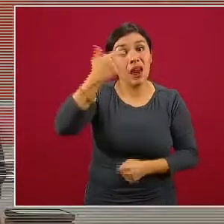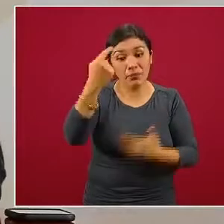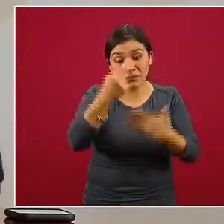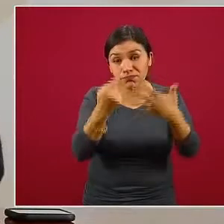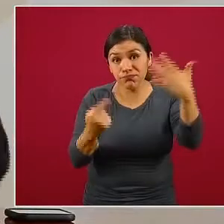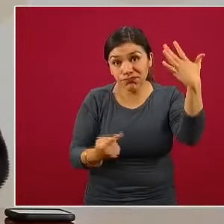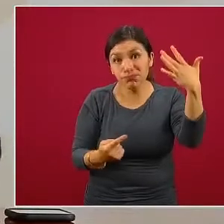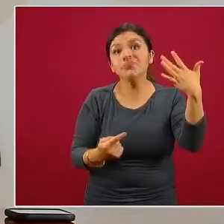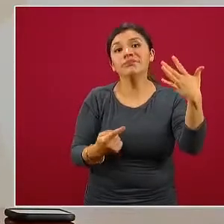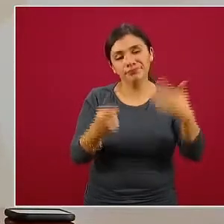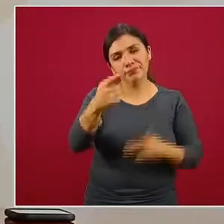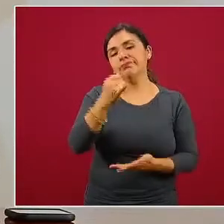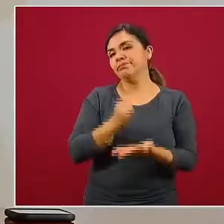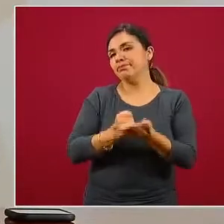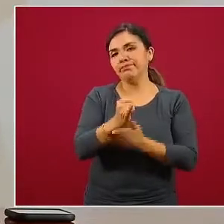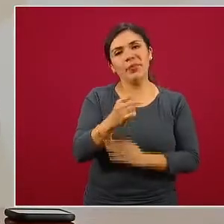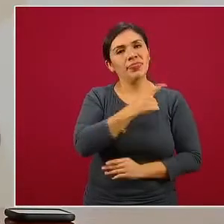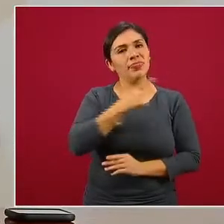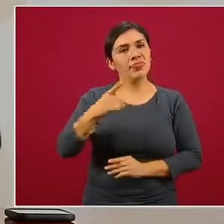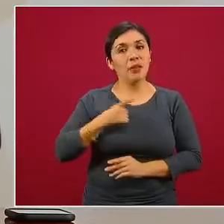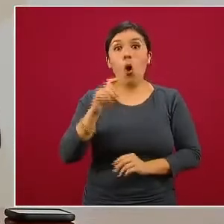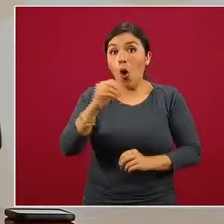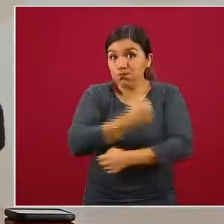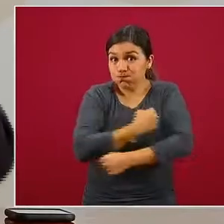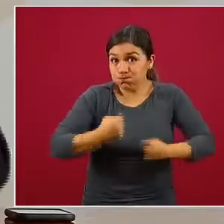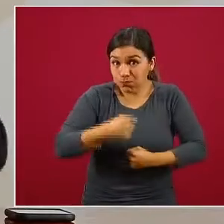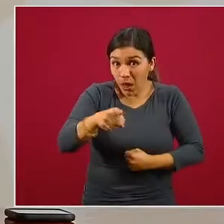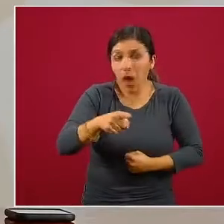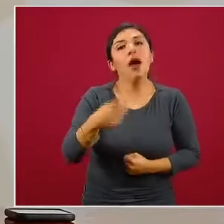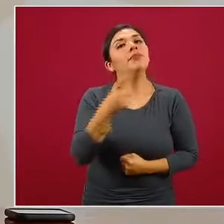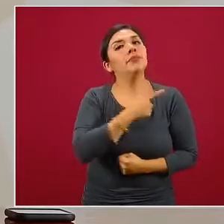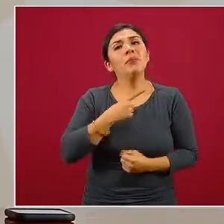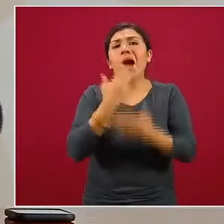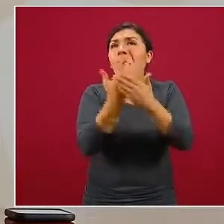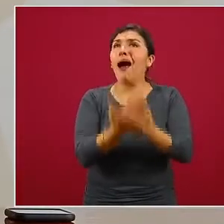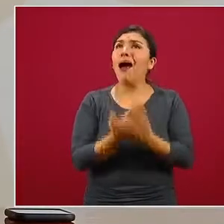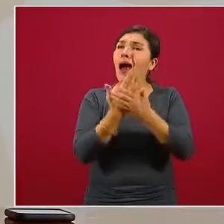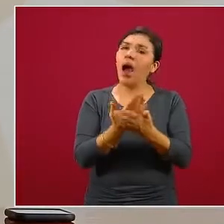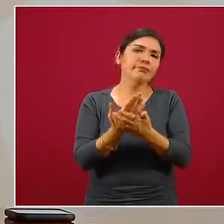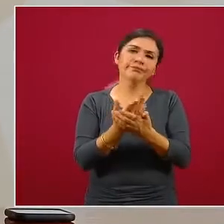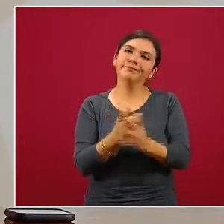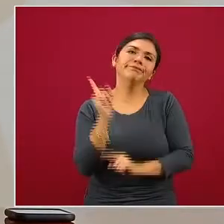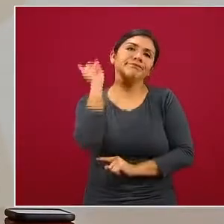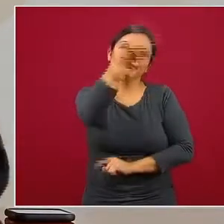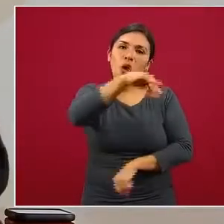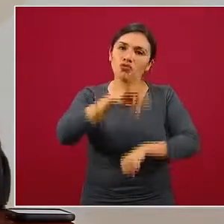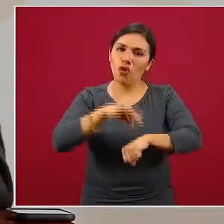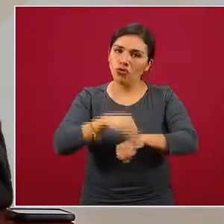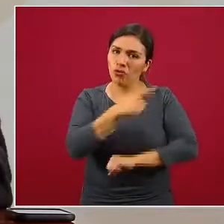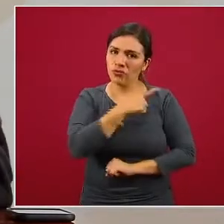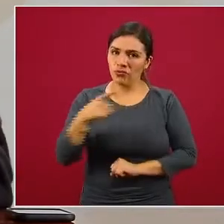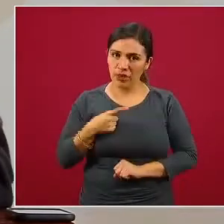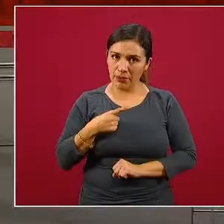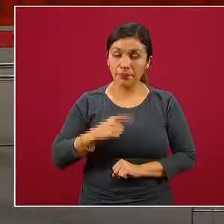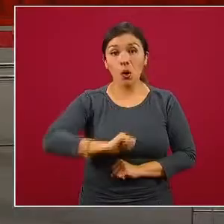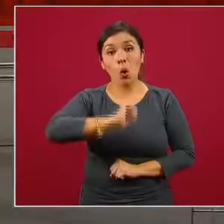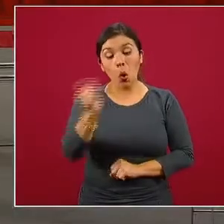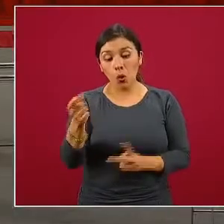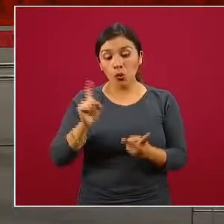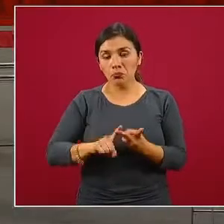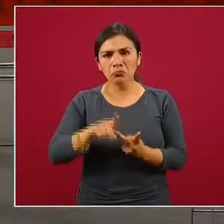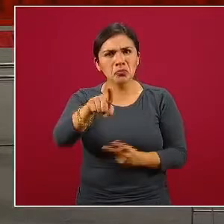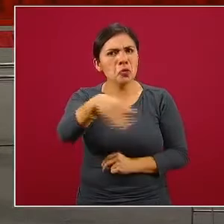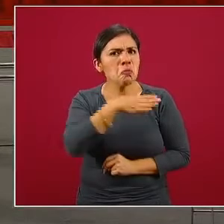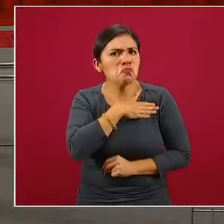mencionado, definitivamente, obesidad también, no se espere y vaya a evaluación médica. El otro camino es, usted no